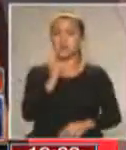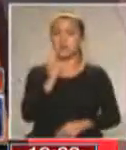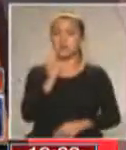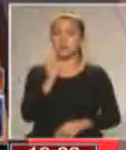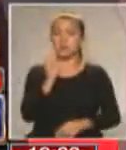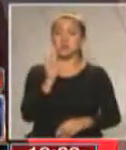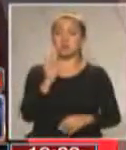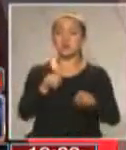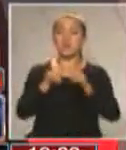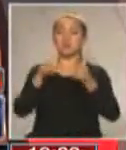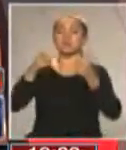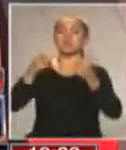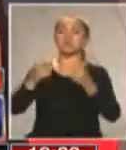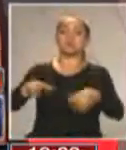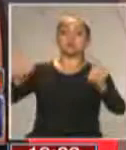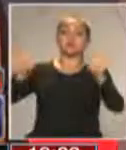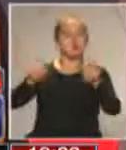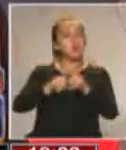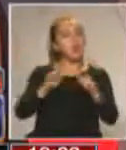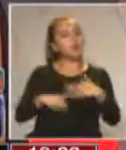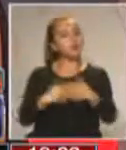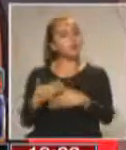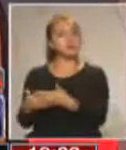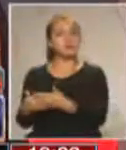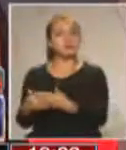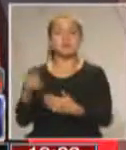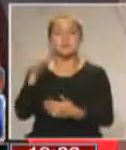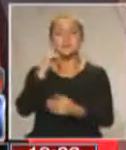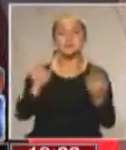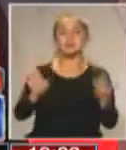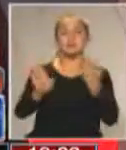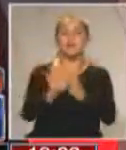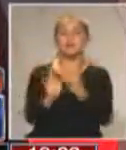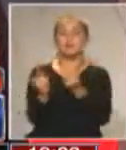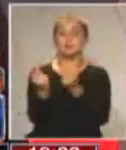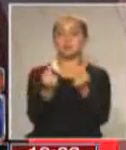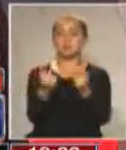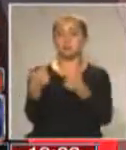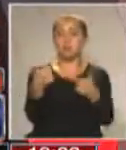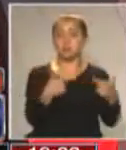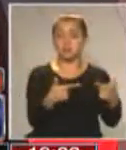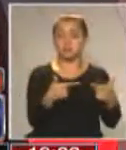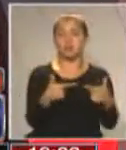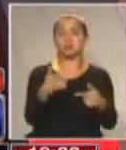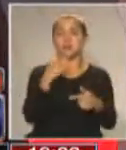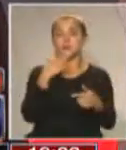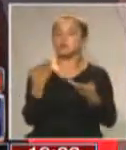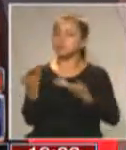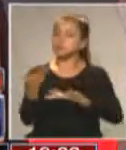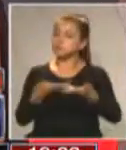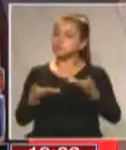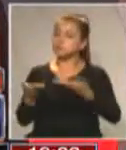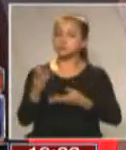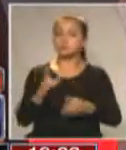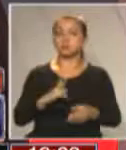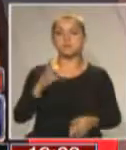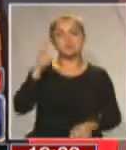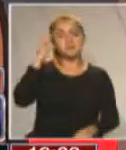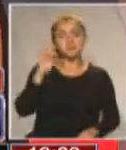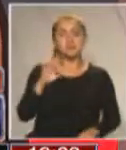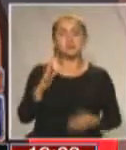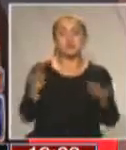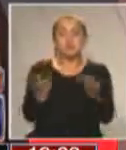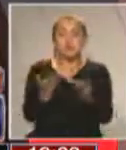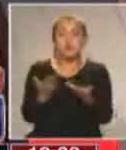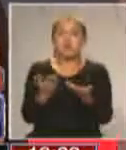como ahí en el aire, también se avanza. Y, por supuesto, transparentando el financiamiento de la política y el lobby también. Porque si nosotros sabemos cómo